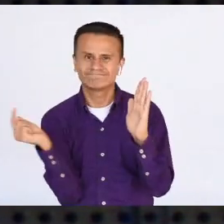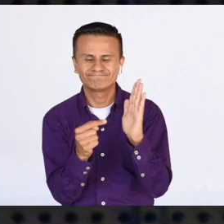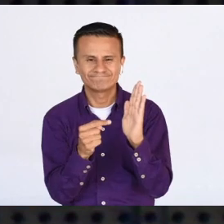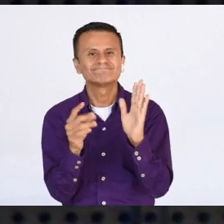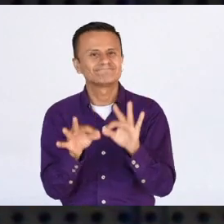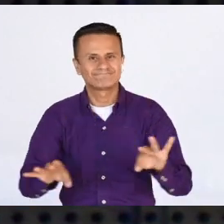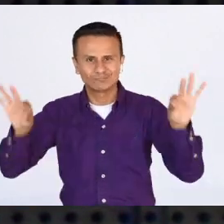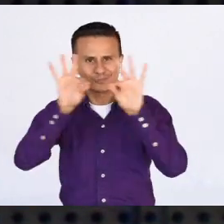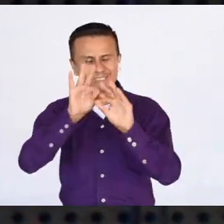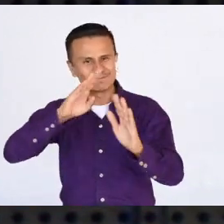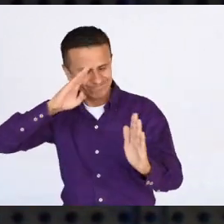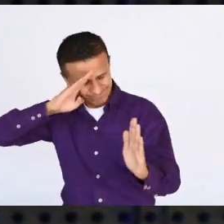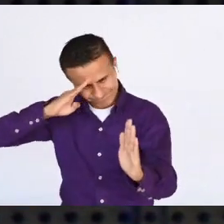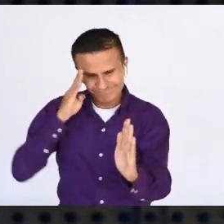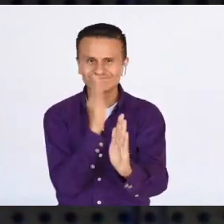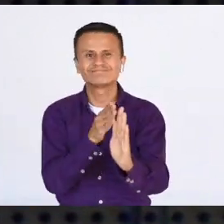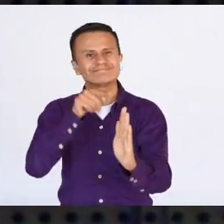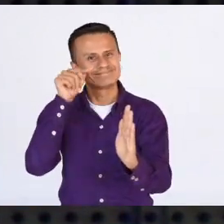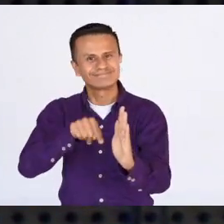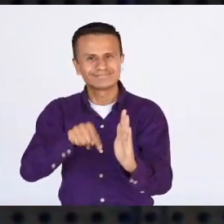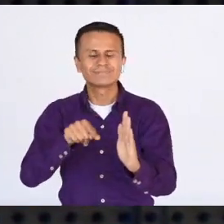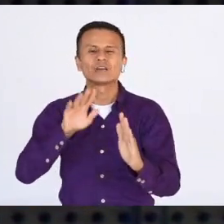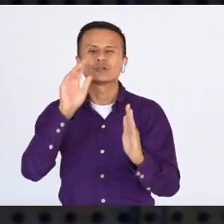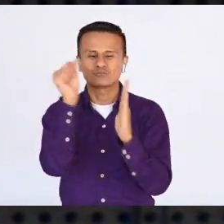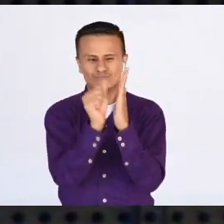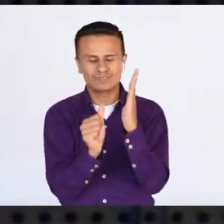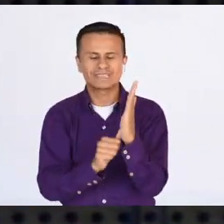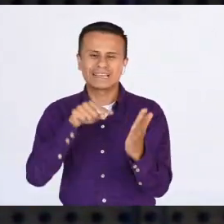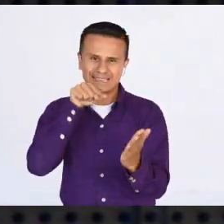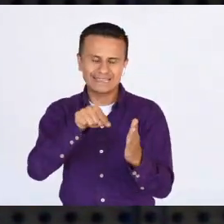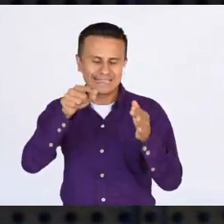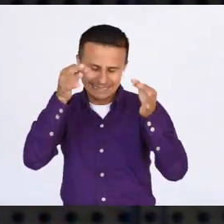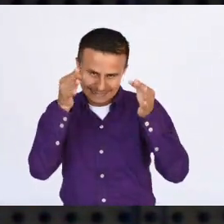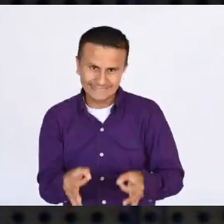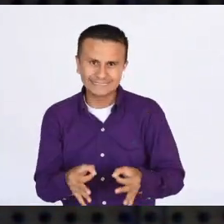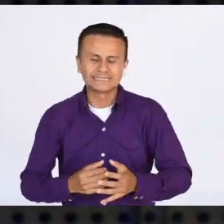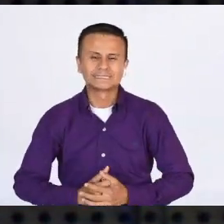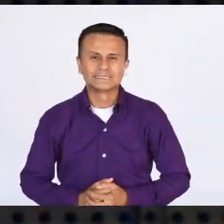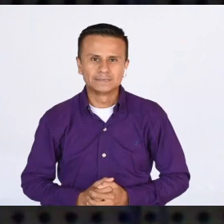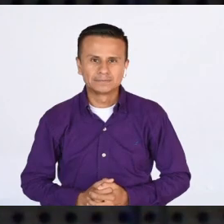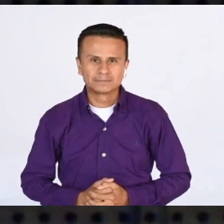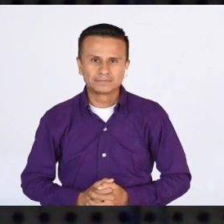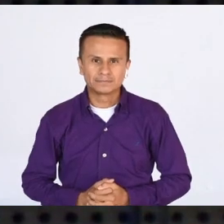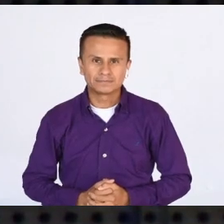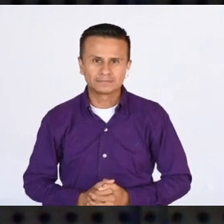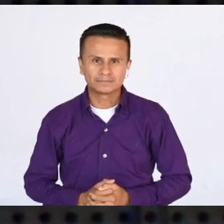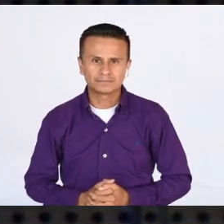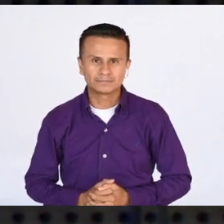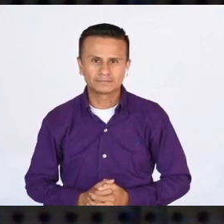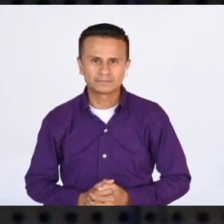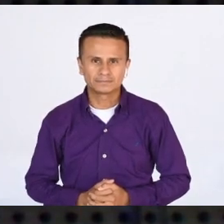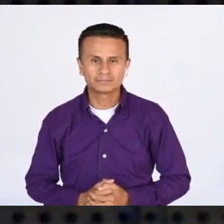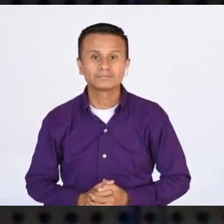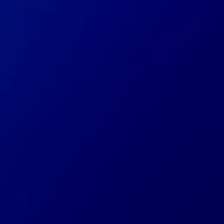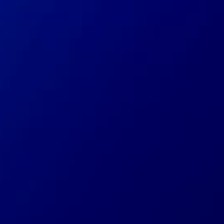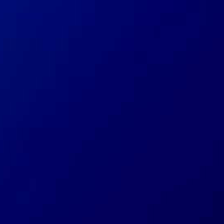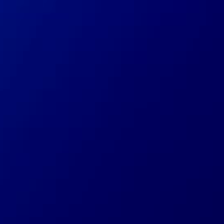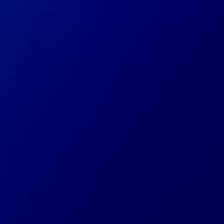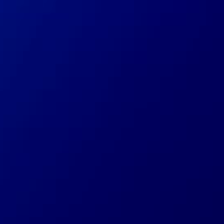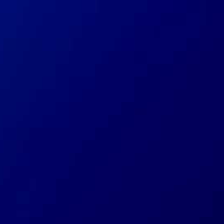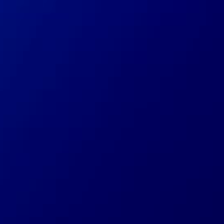principio que debemos tener veramente al centro de nuestras